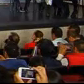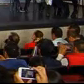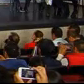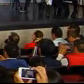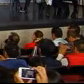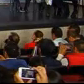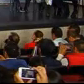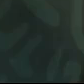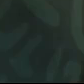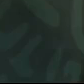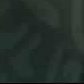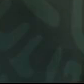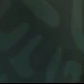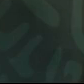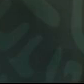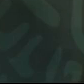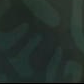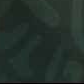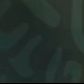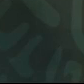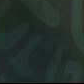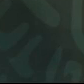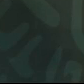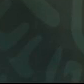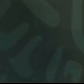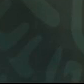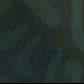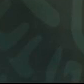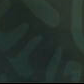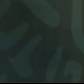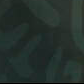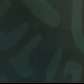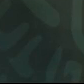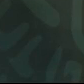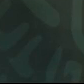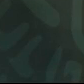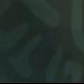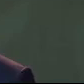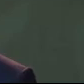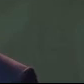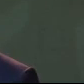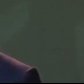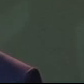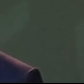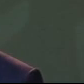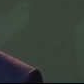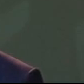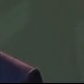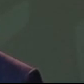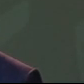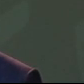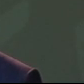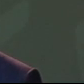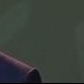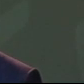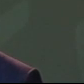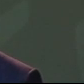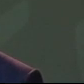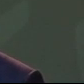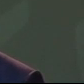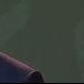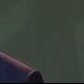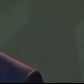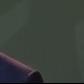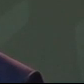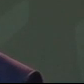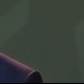trasladado a penales federales. Y por otro lado, estamos en proceso de iniciar la construcción de